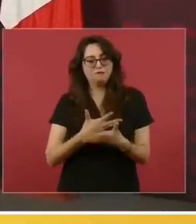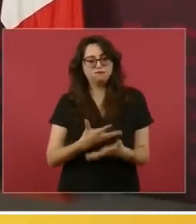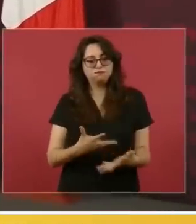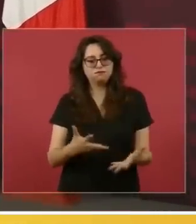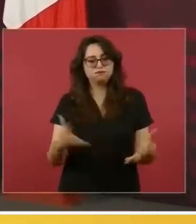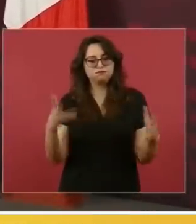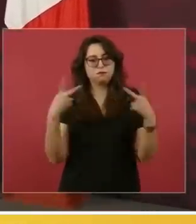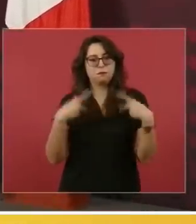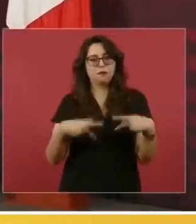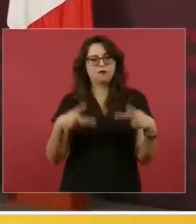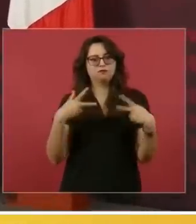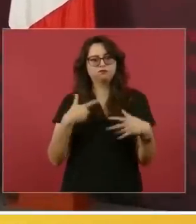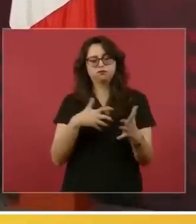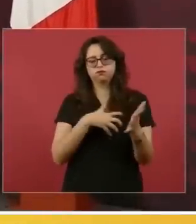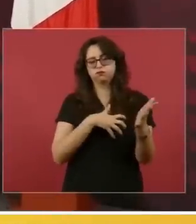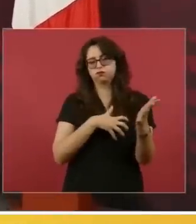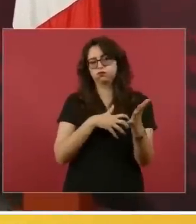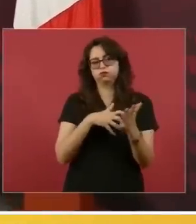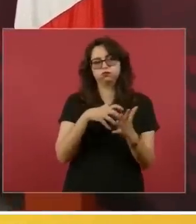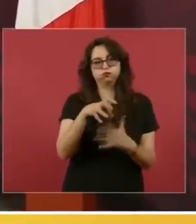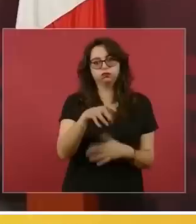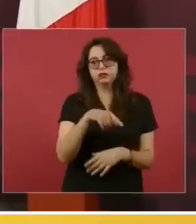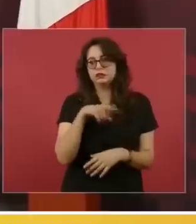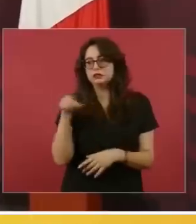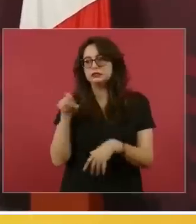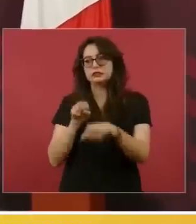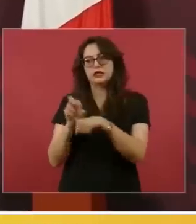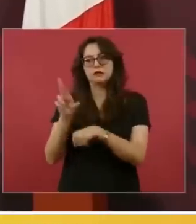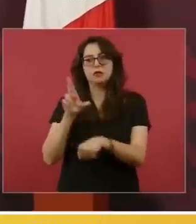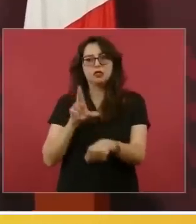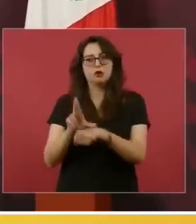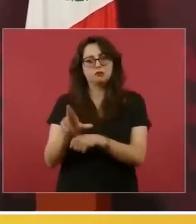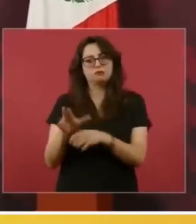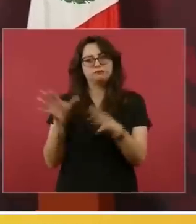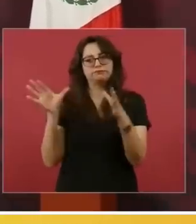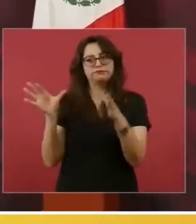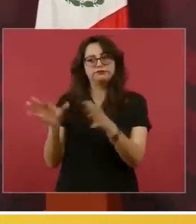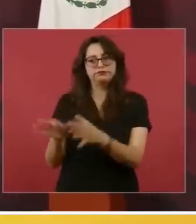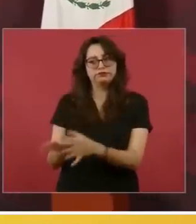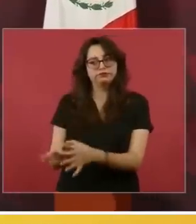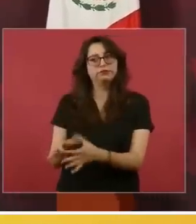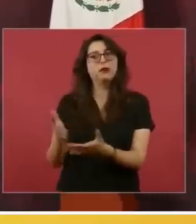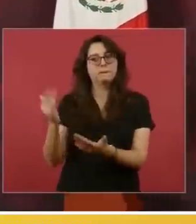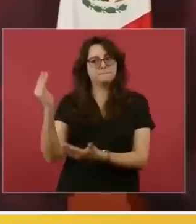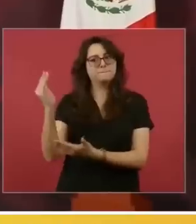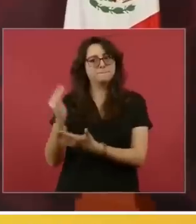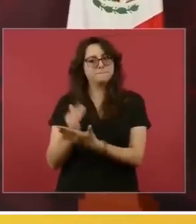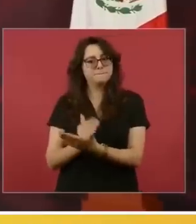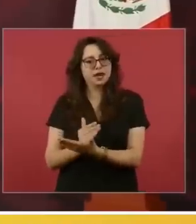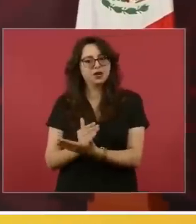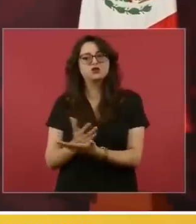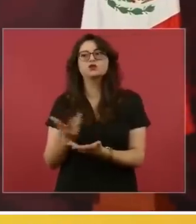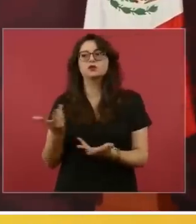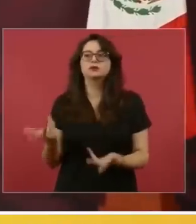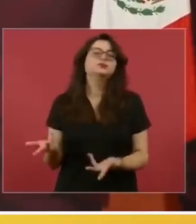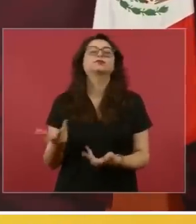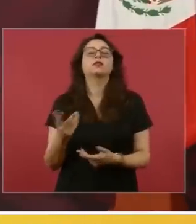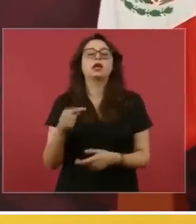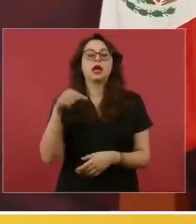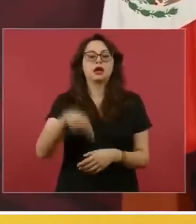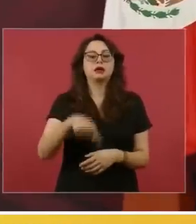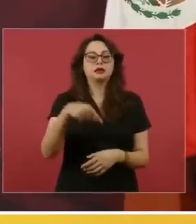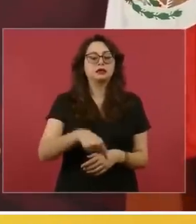y tenemos que enfrentar otros problemas